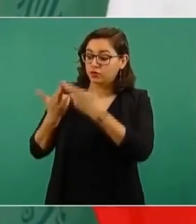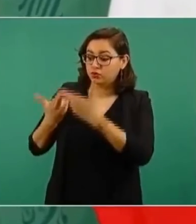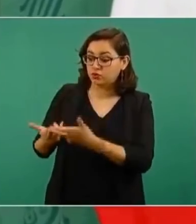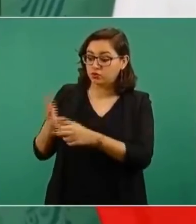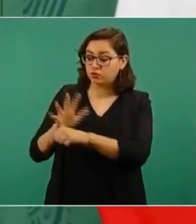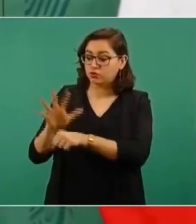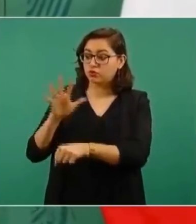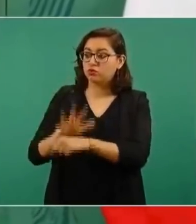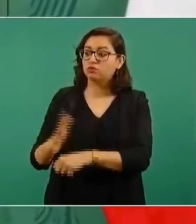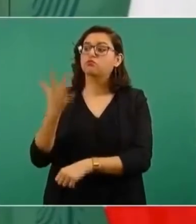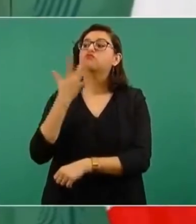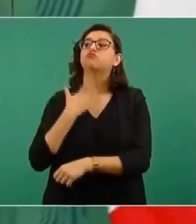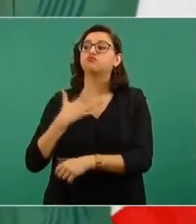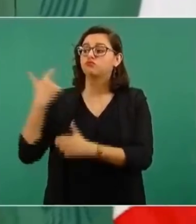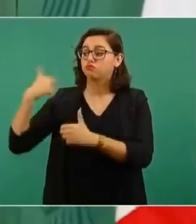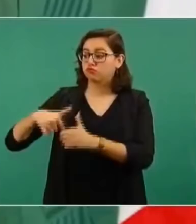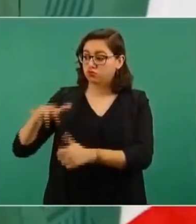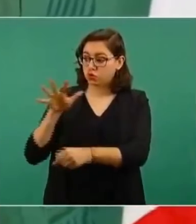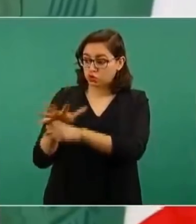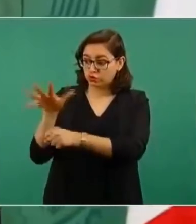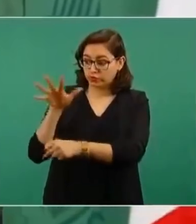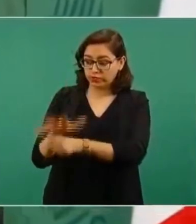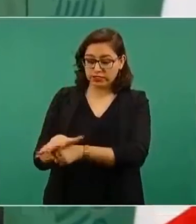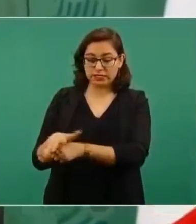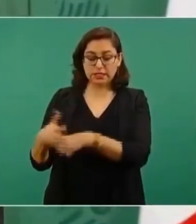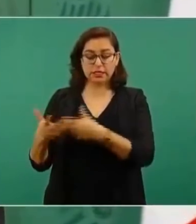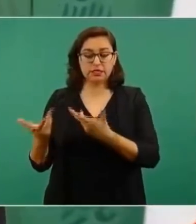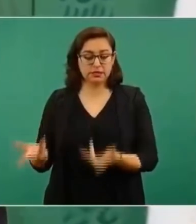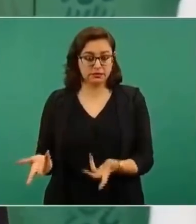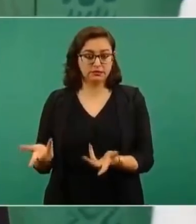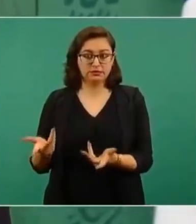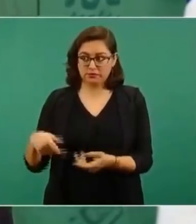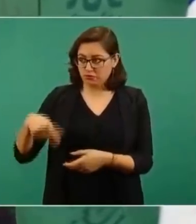de gasolinas. No podemos estar